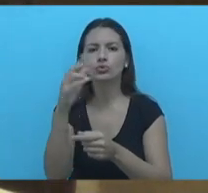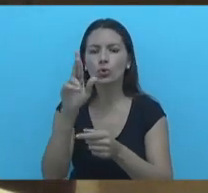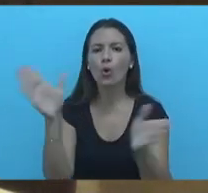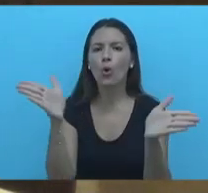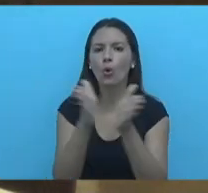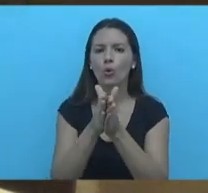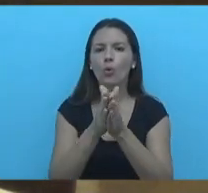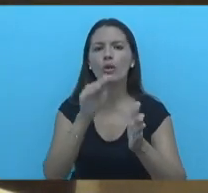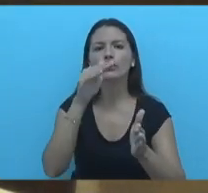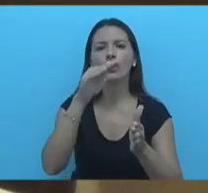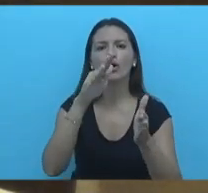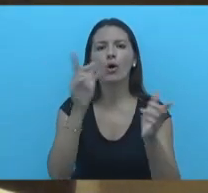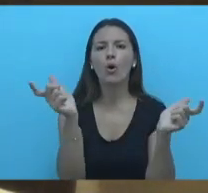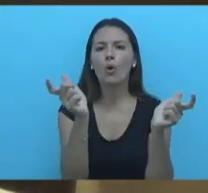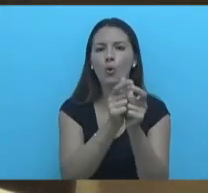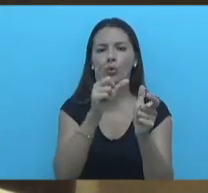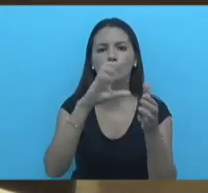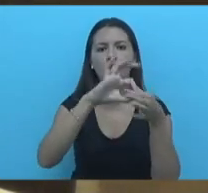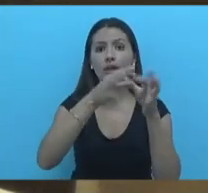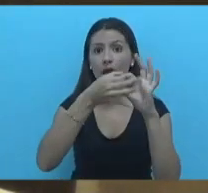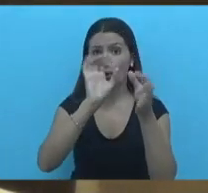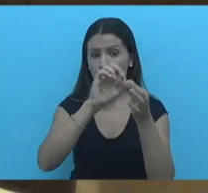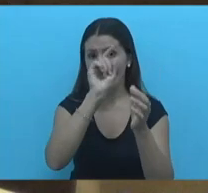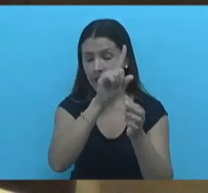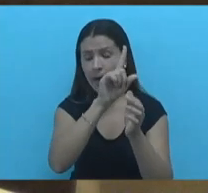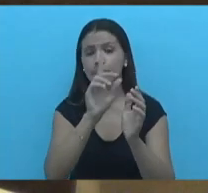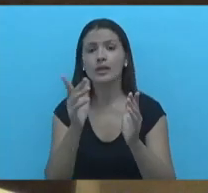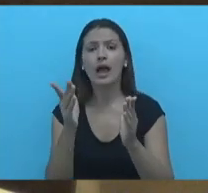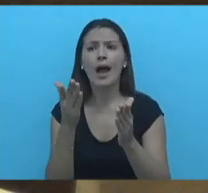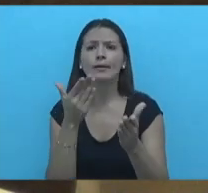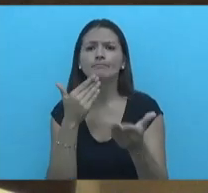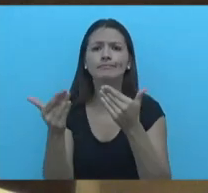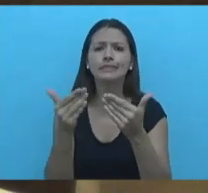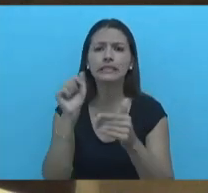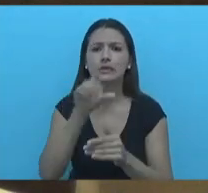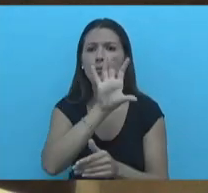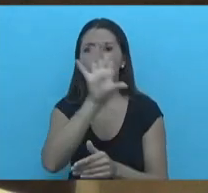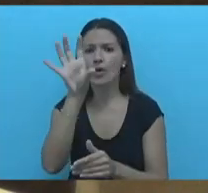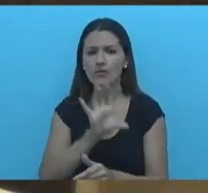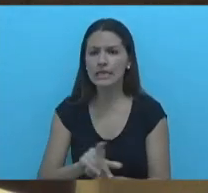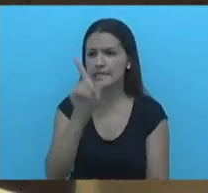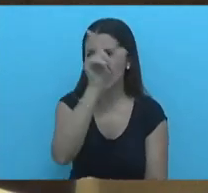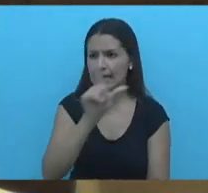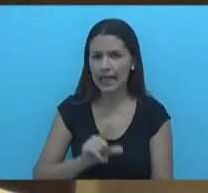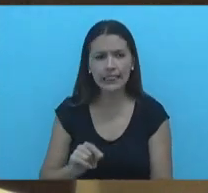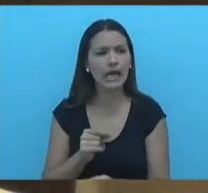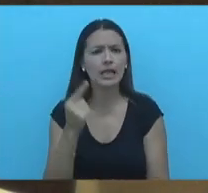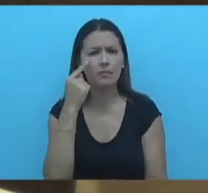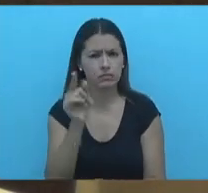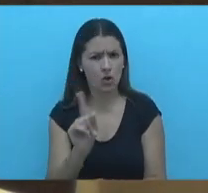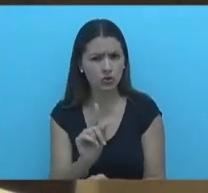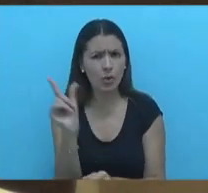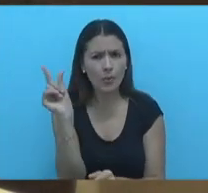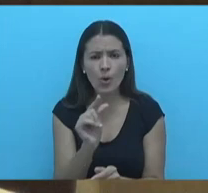preocupa, en el cual las provincias argentinas no tenemos conocimiento sobre los alcances de este